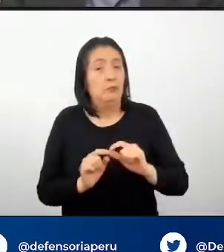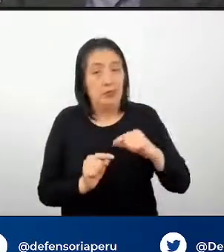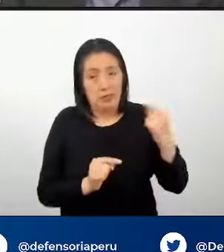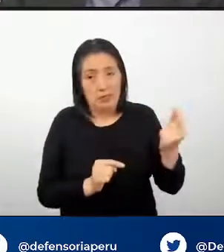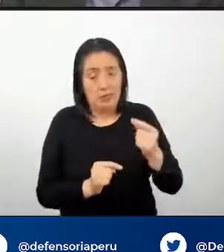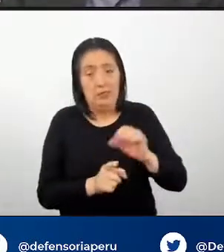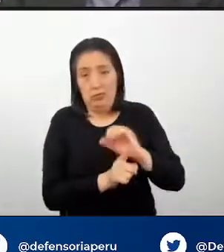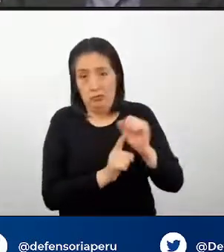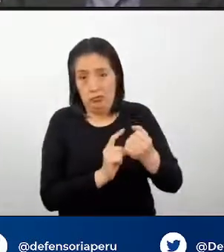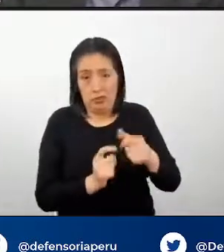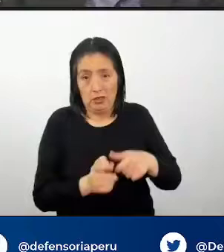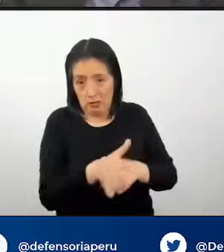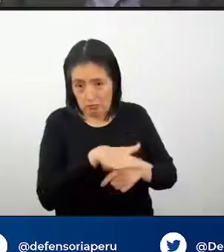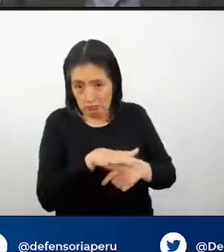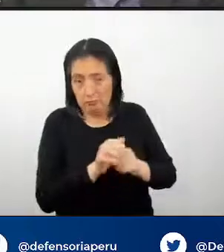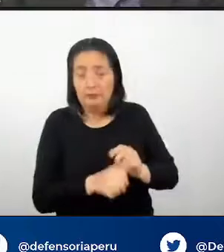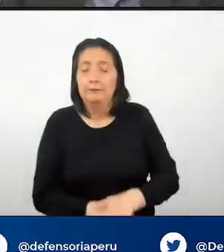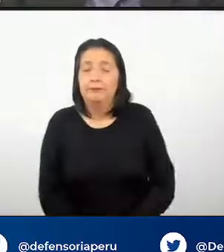refiero social.